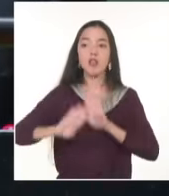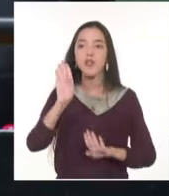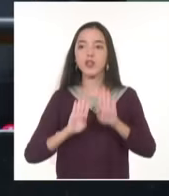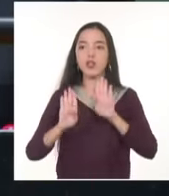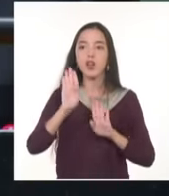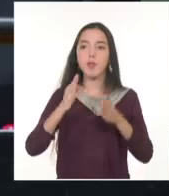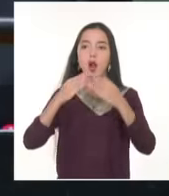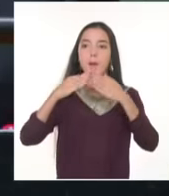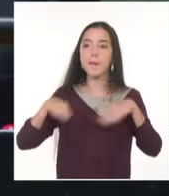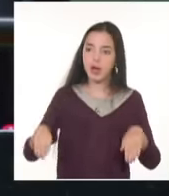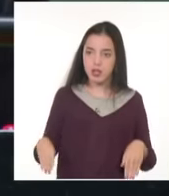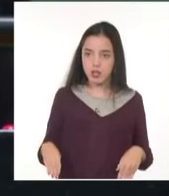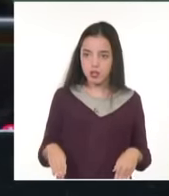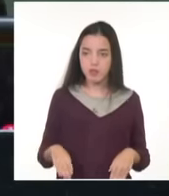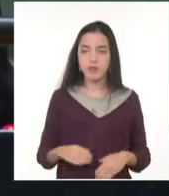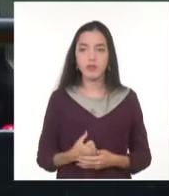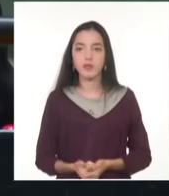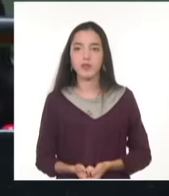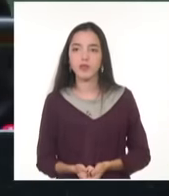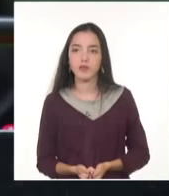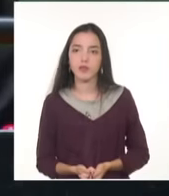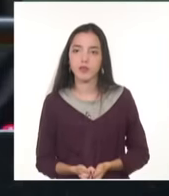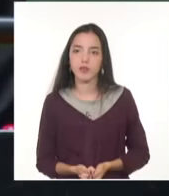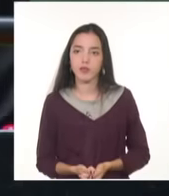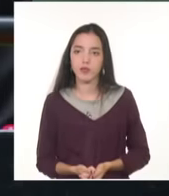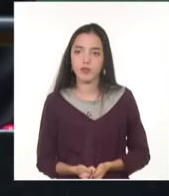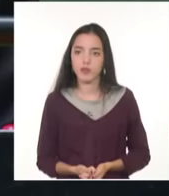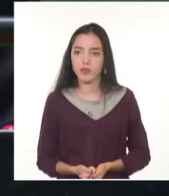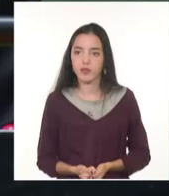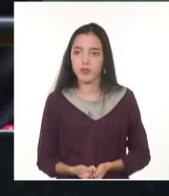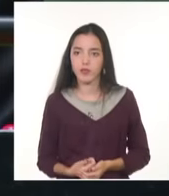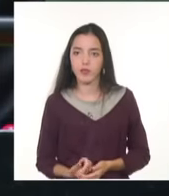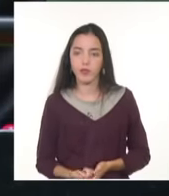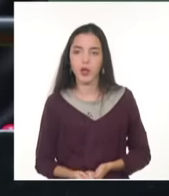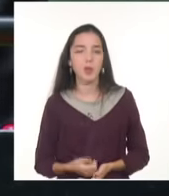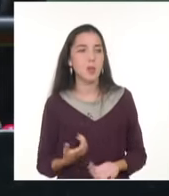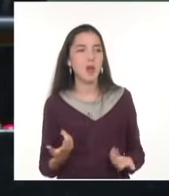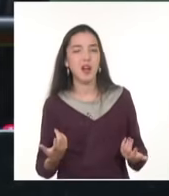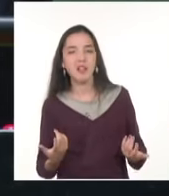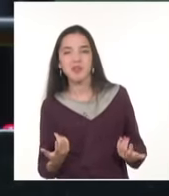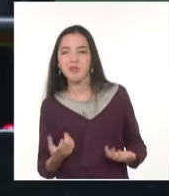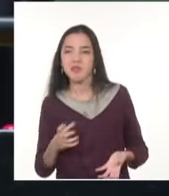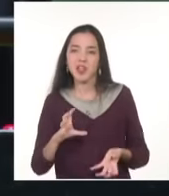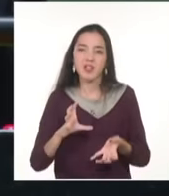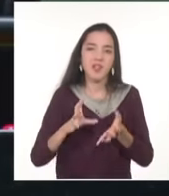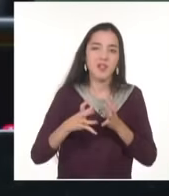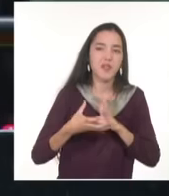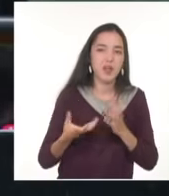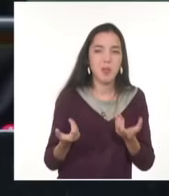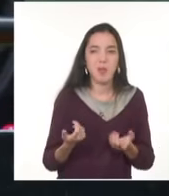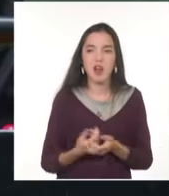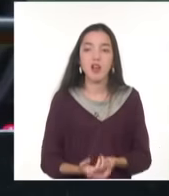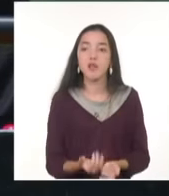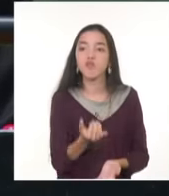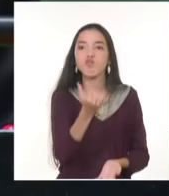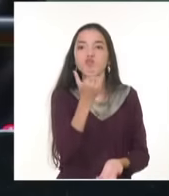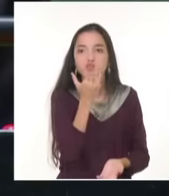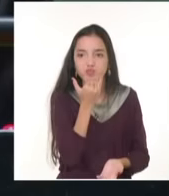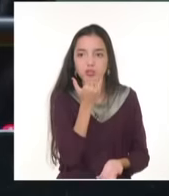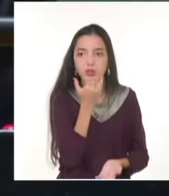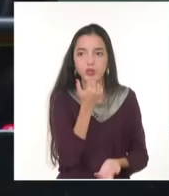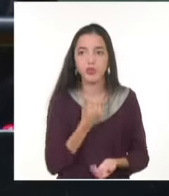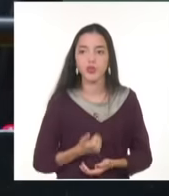multilateralismo frente a las medidas coercitivas unilaterales que perjudican gravemente